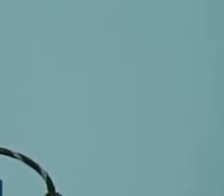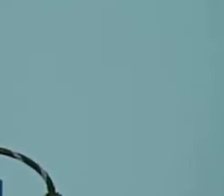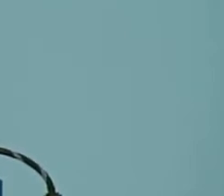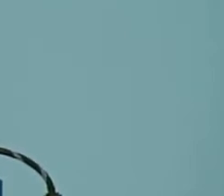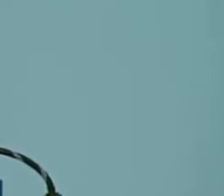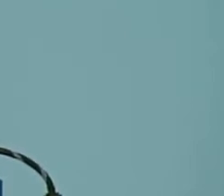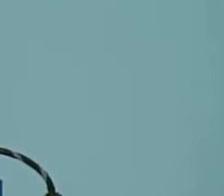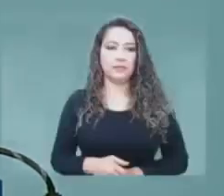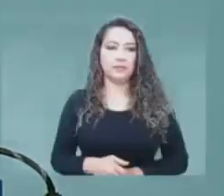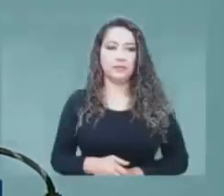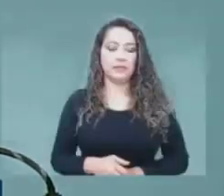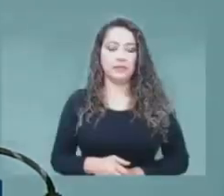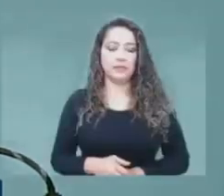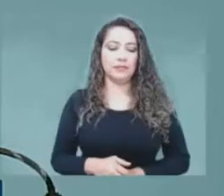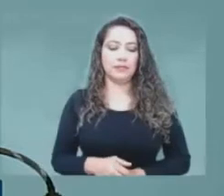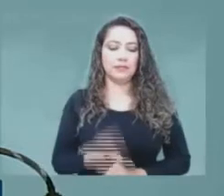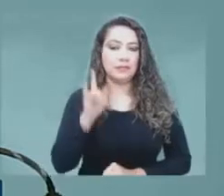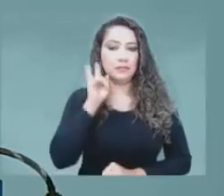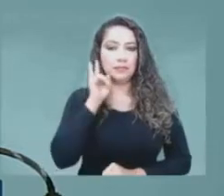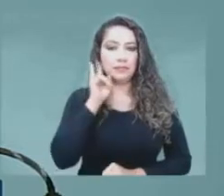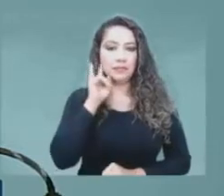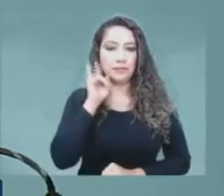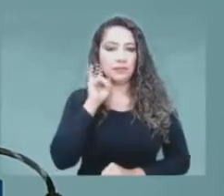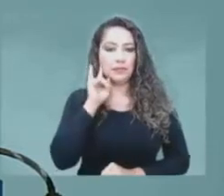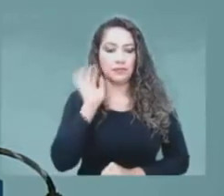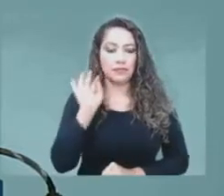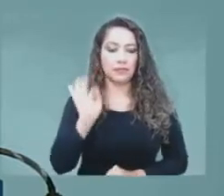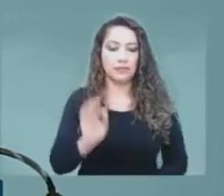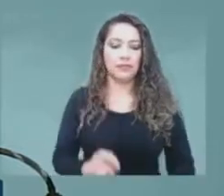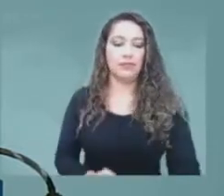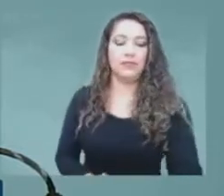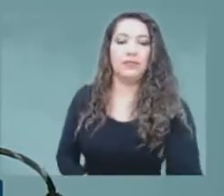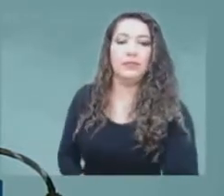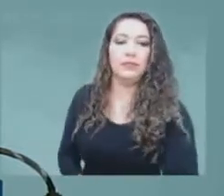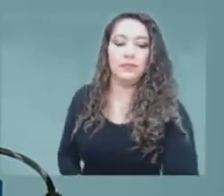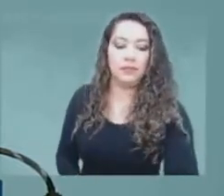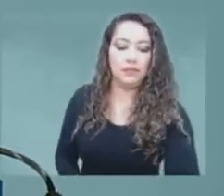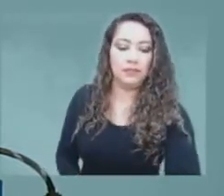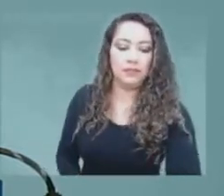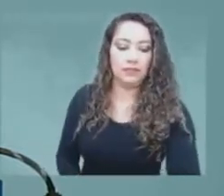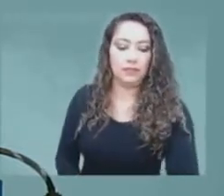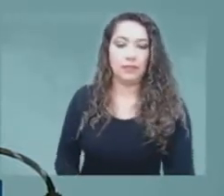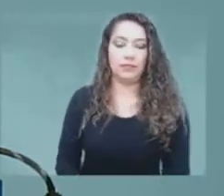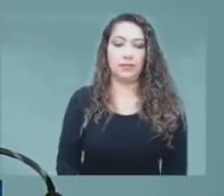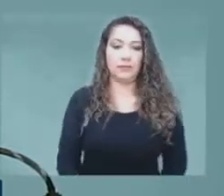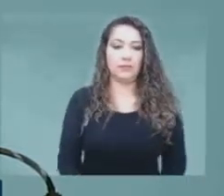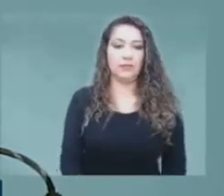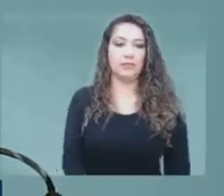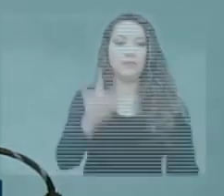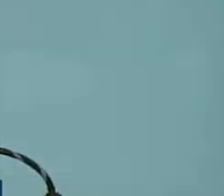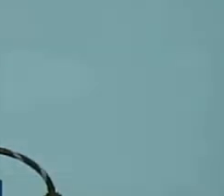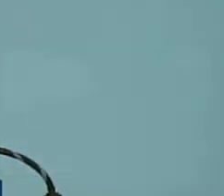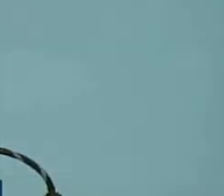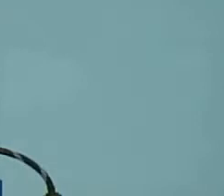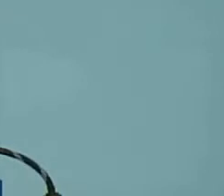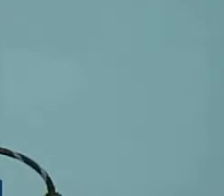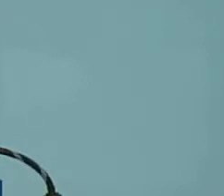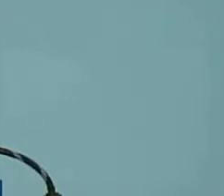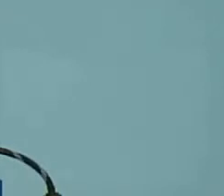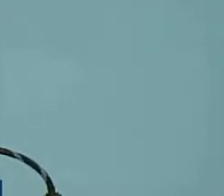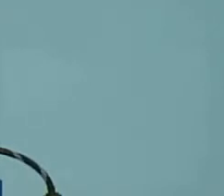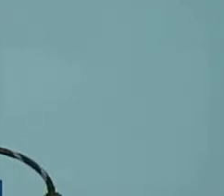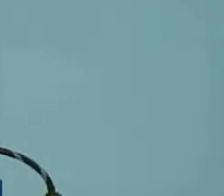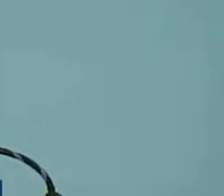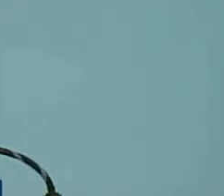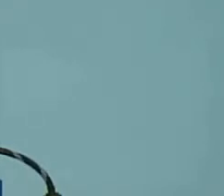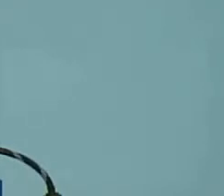en Twitter e Instagram. Aparecemos como @ane_colombia, en Facebook como ane.colombia. Y recuerden que pueden seguir